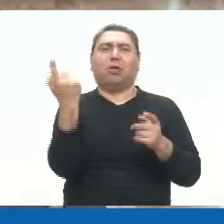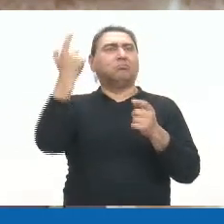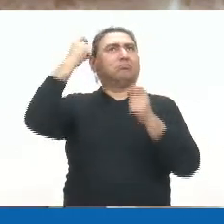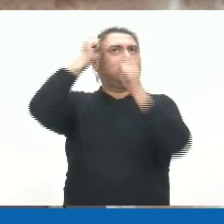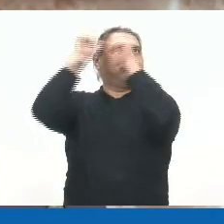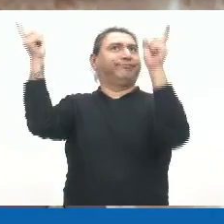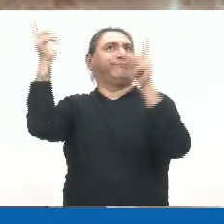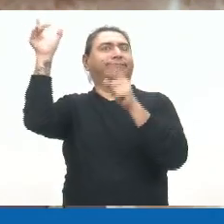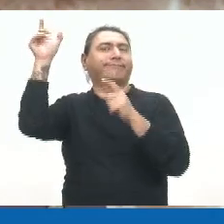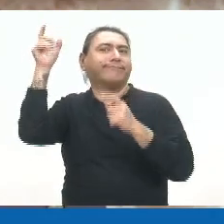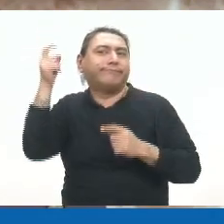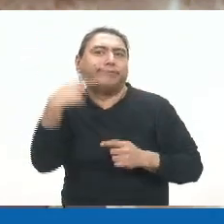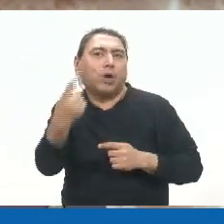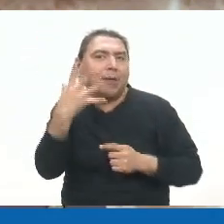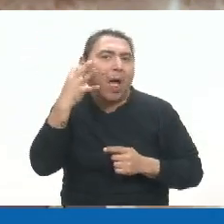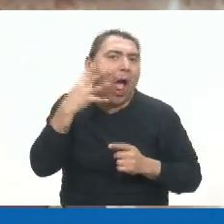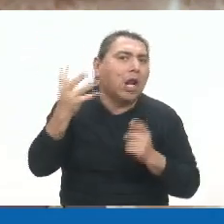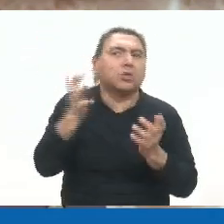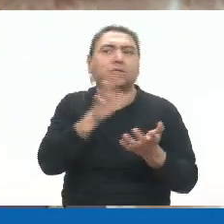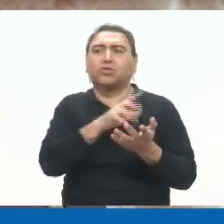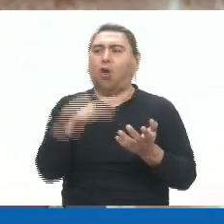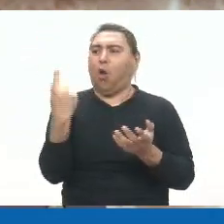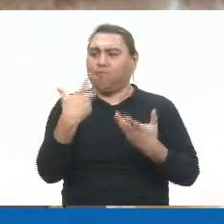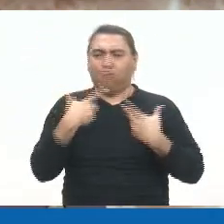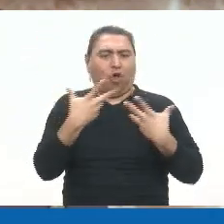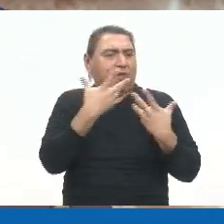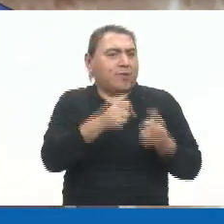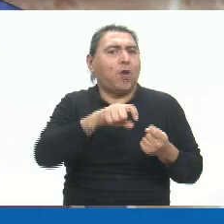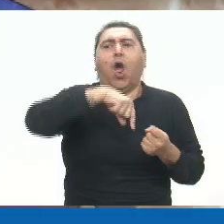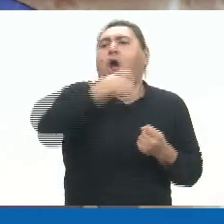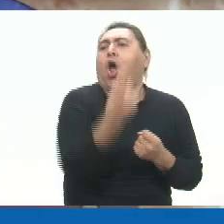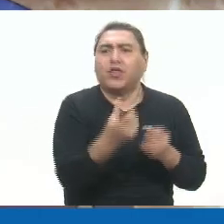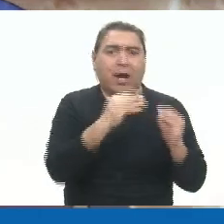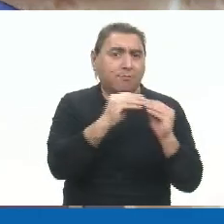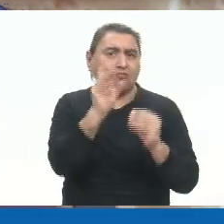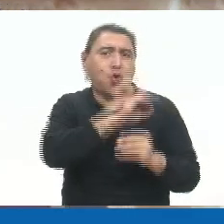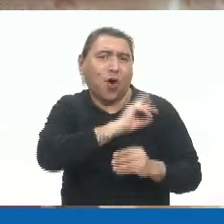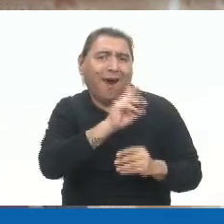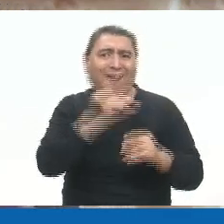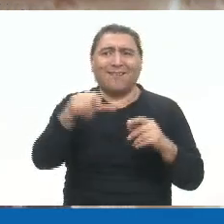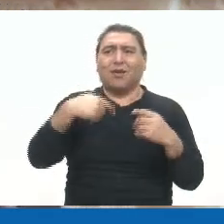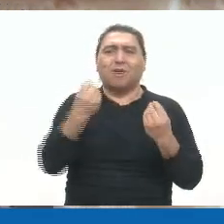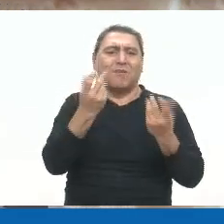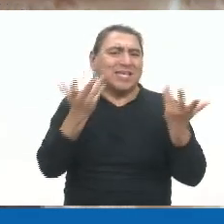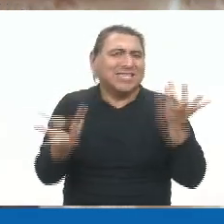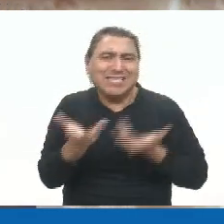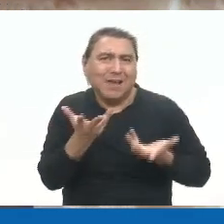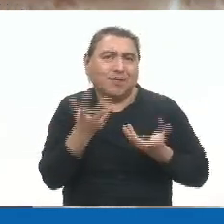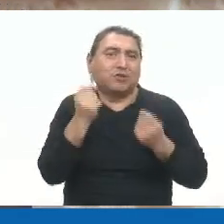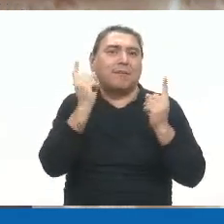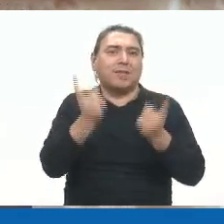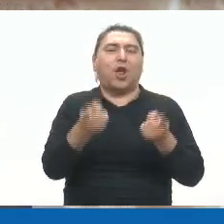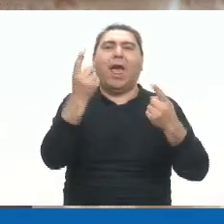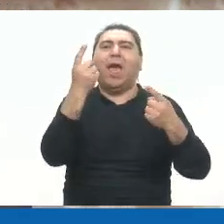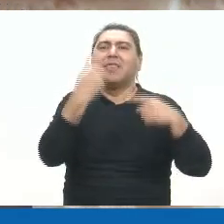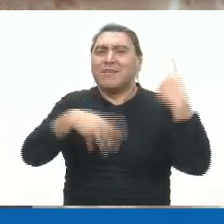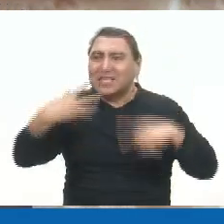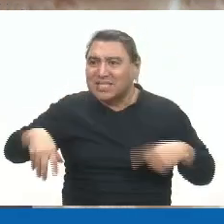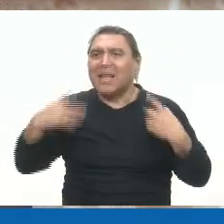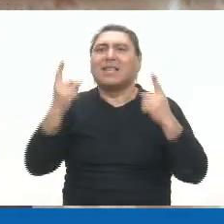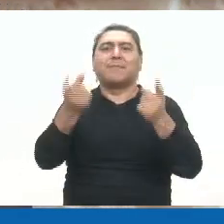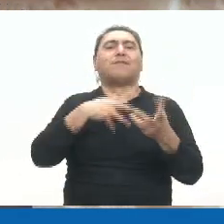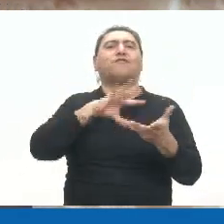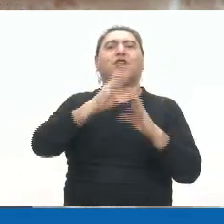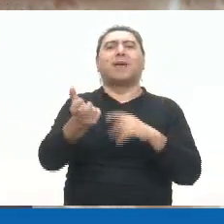mujeres desde dónde vamos a defender a otras mujeres y qué vamos a hacer con las Porque además la